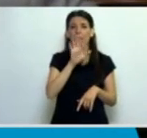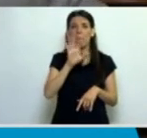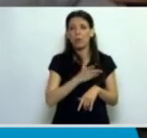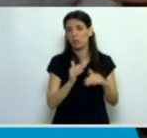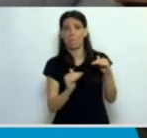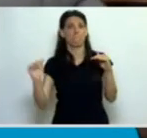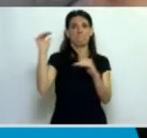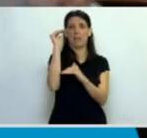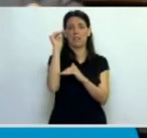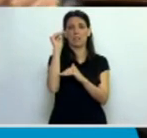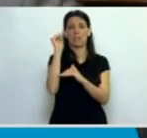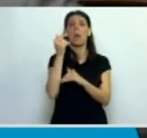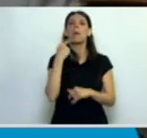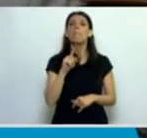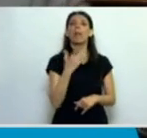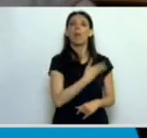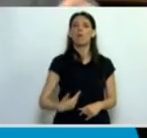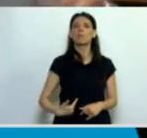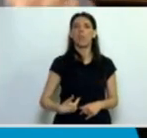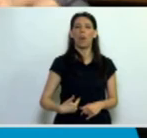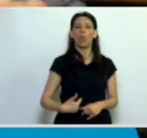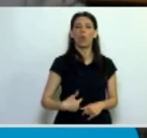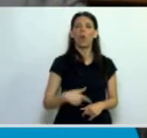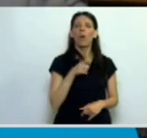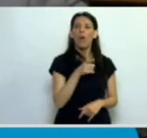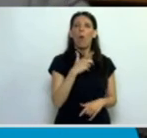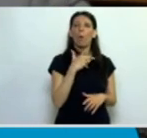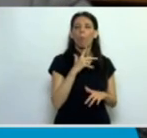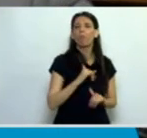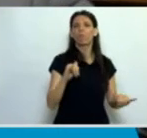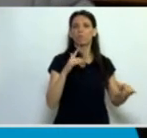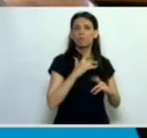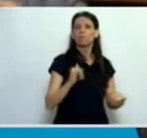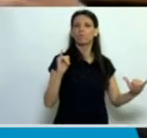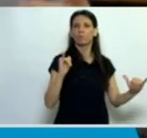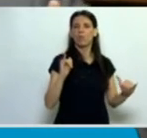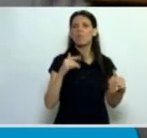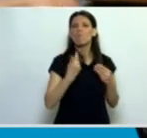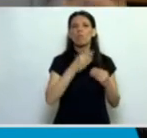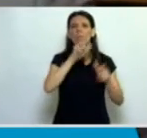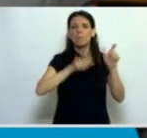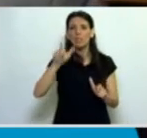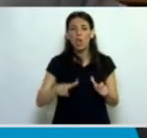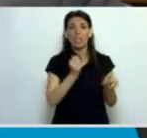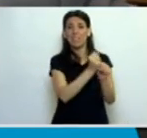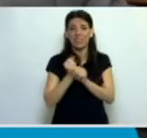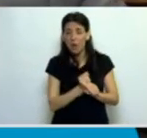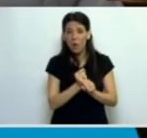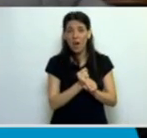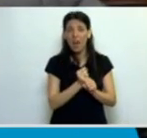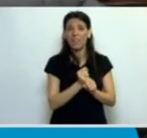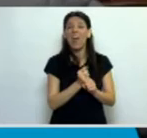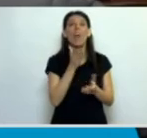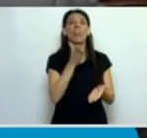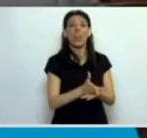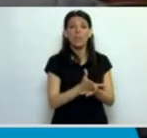33%, pero desde el propio Estado se está fomentando que muchos trabajadores no tengan ni siquiera el derecho de